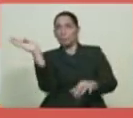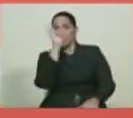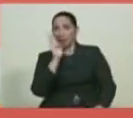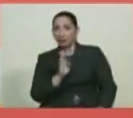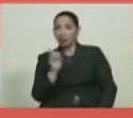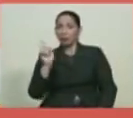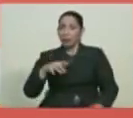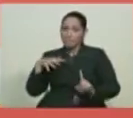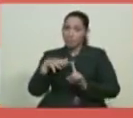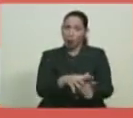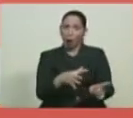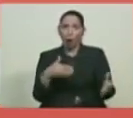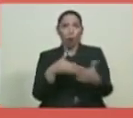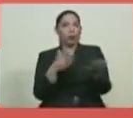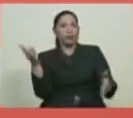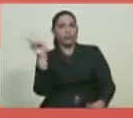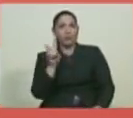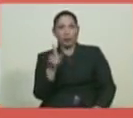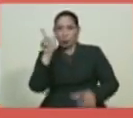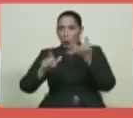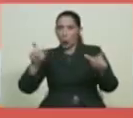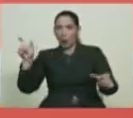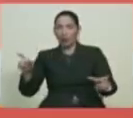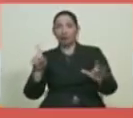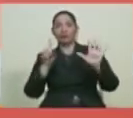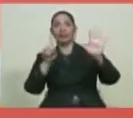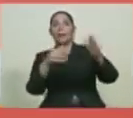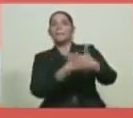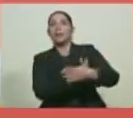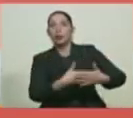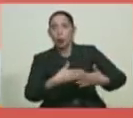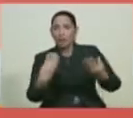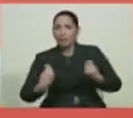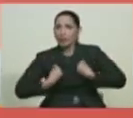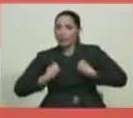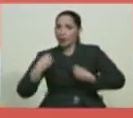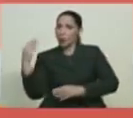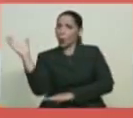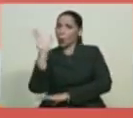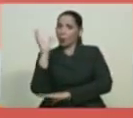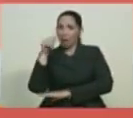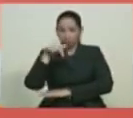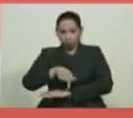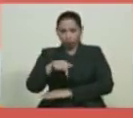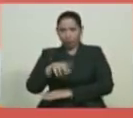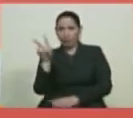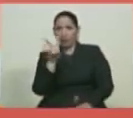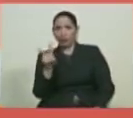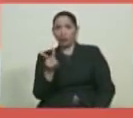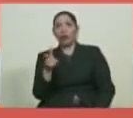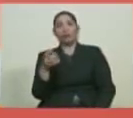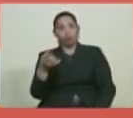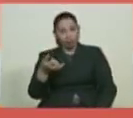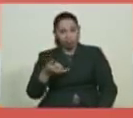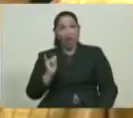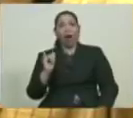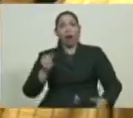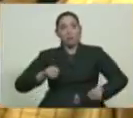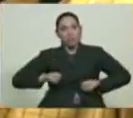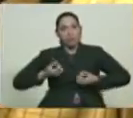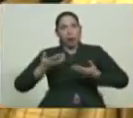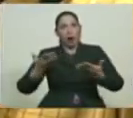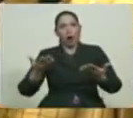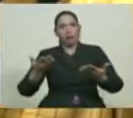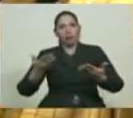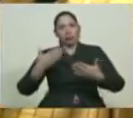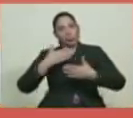Aquí conviven 6 millones de colombianos, y han recibido la solidaridad y la generosidad que caracteriza